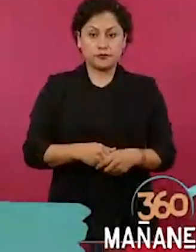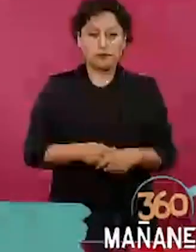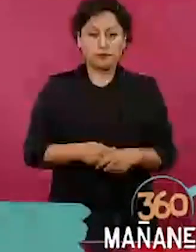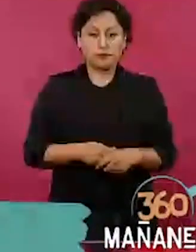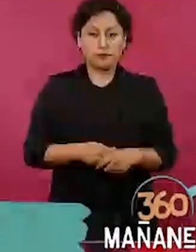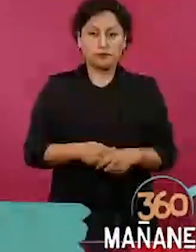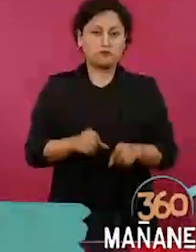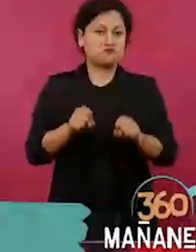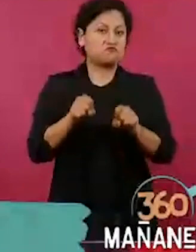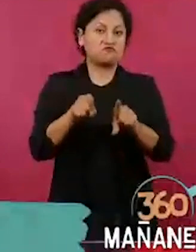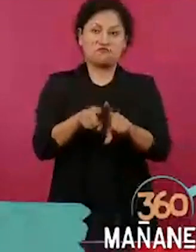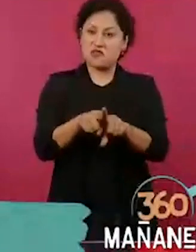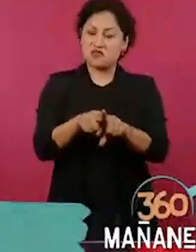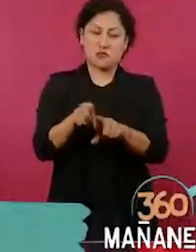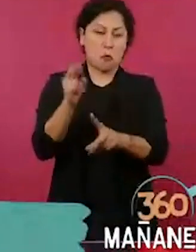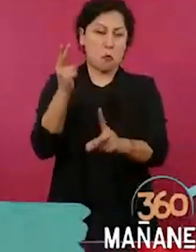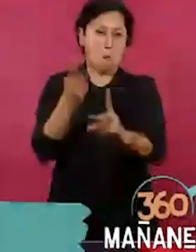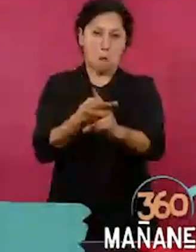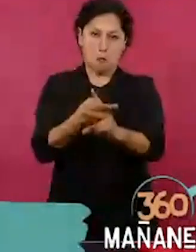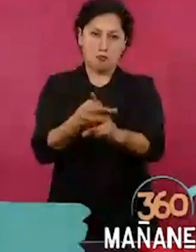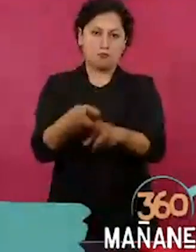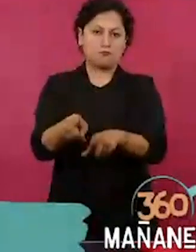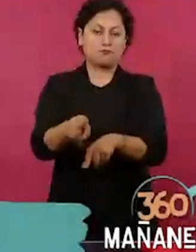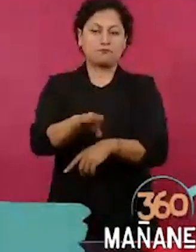lo asesinaron, perdió la vida.